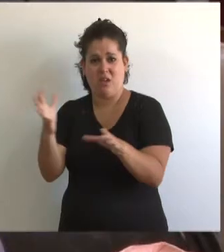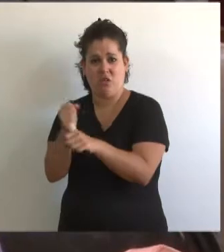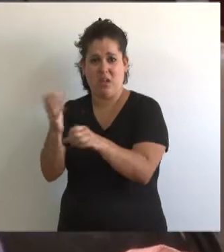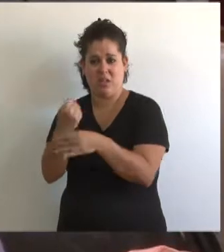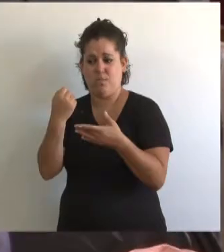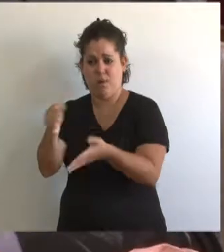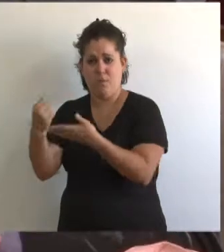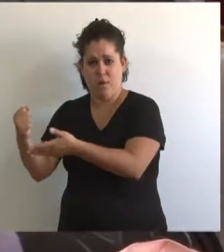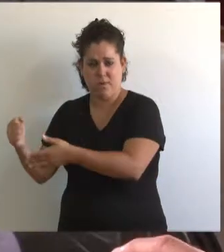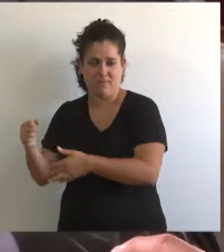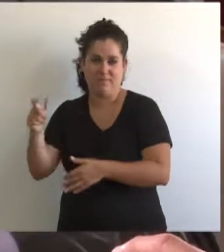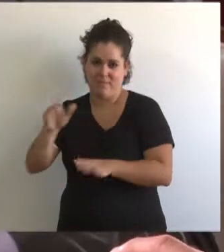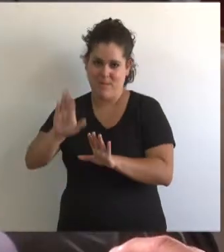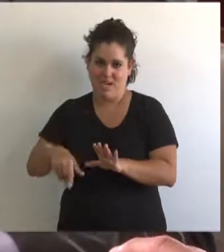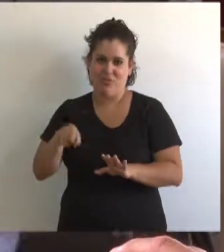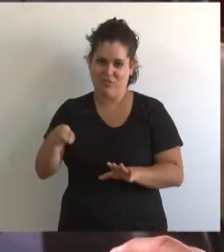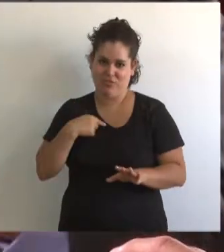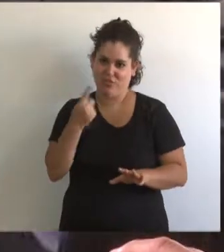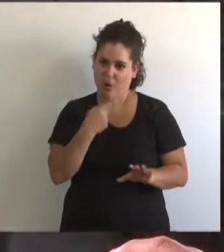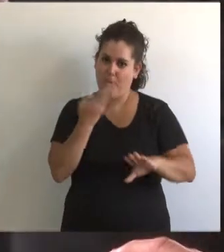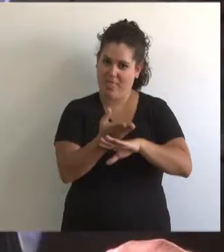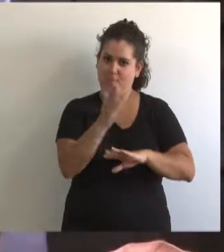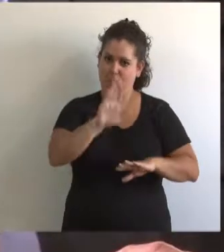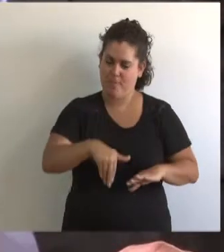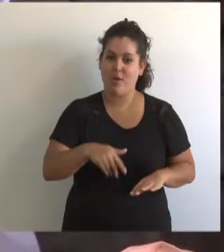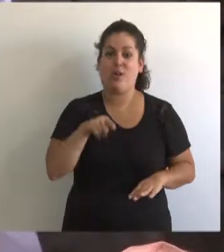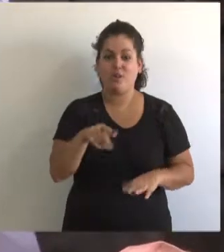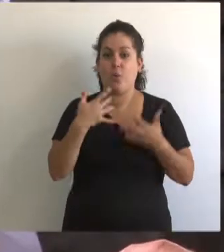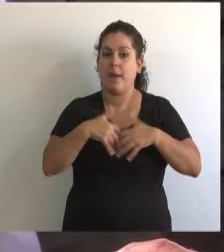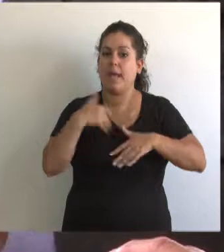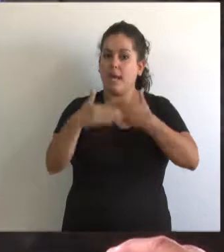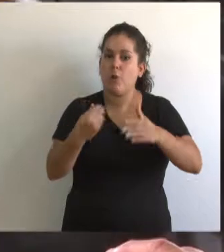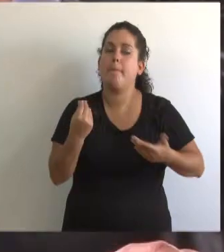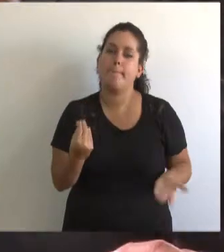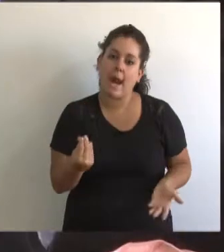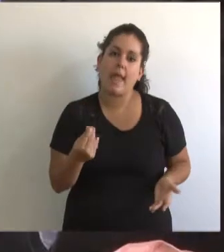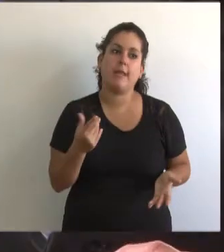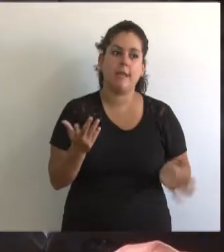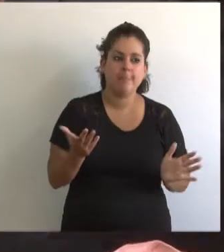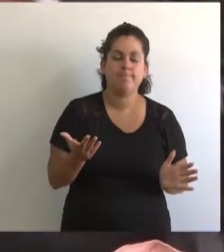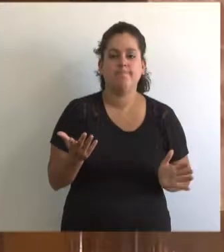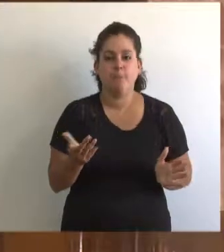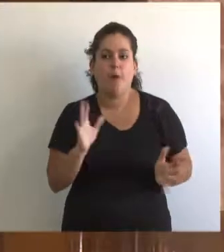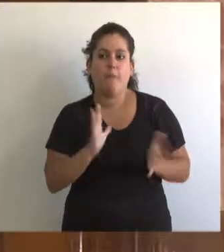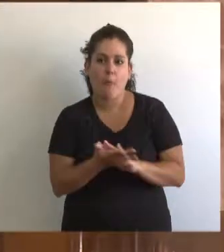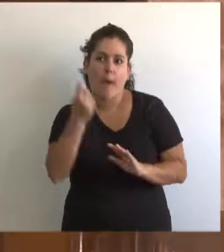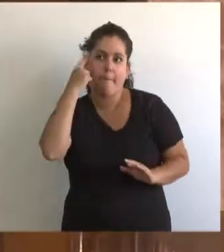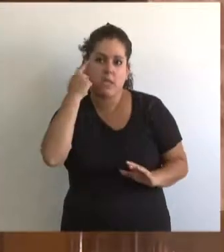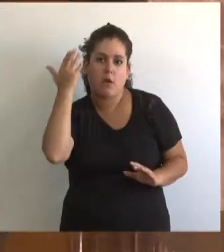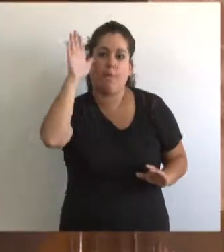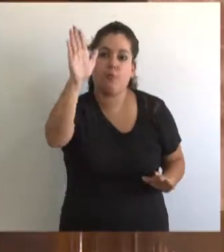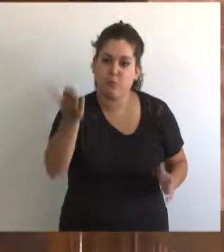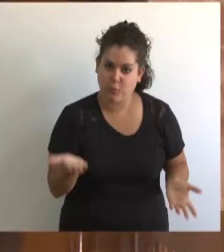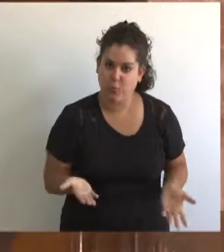el Estado Nacional en subsidio a las empresas. Por eso es decir, esto es un mecanismo también para de alguna manera imaginar y pensar